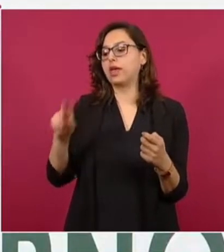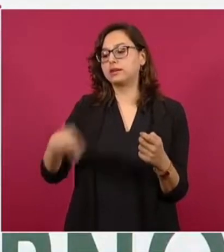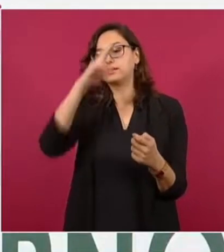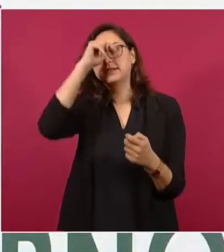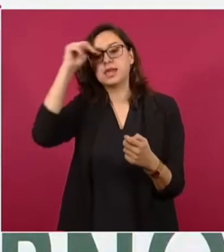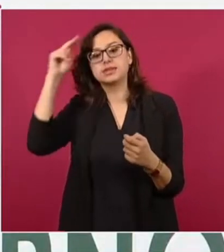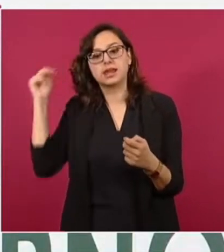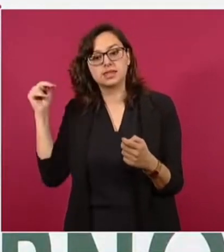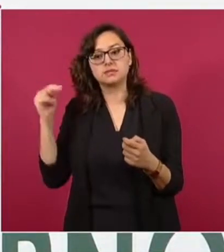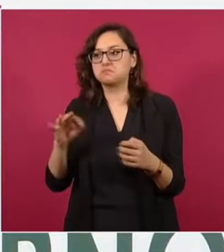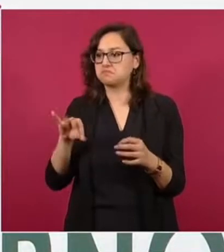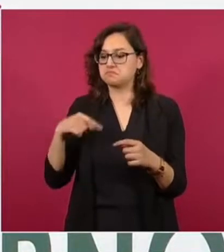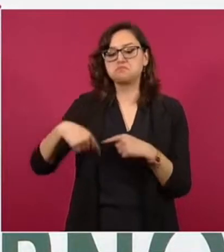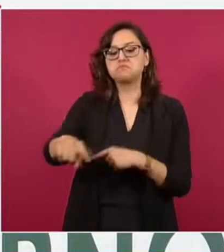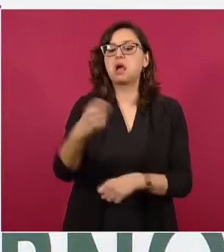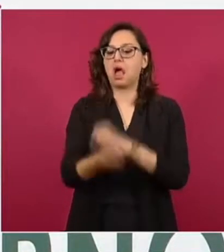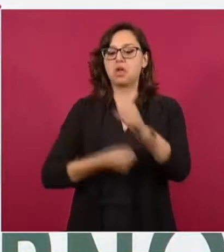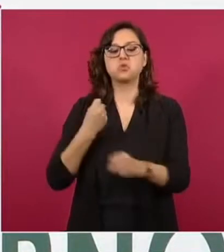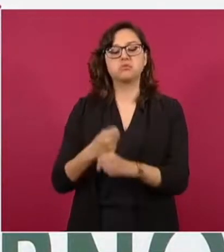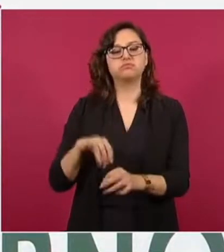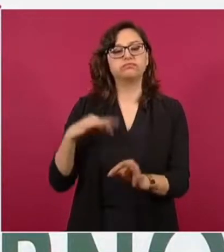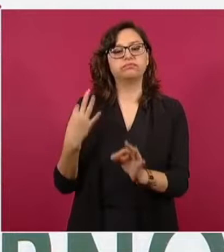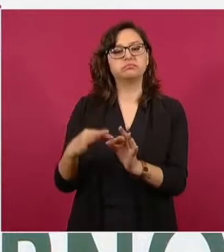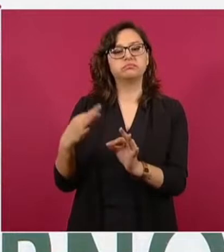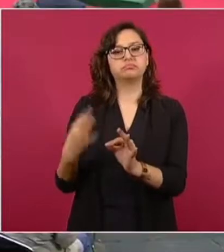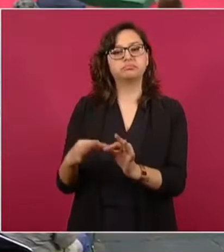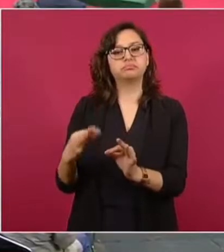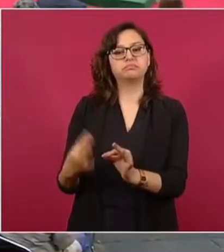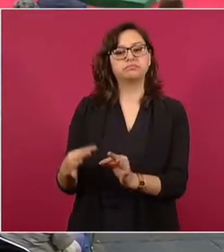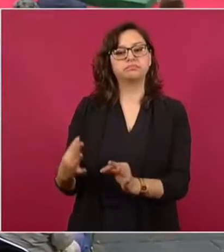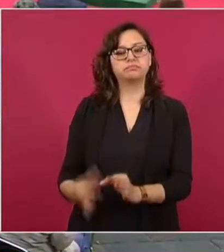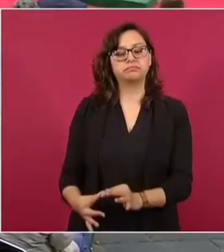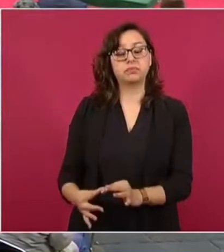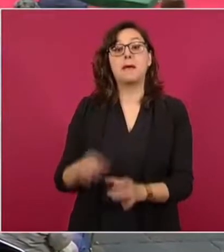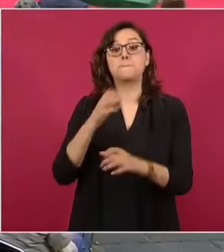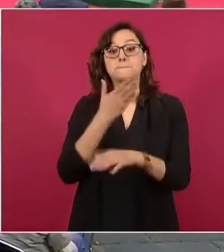así como 130 caminos de concreto